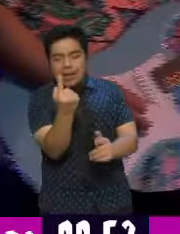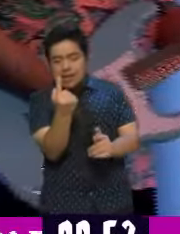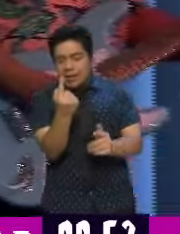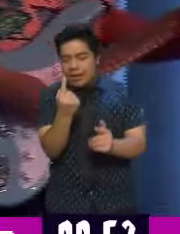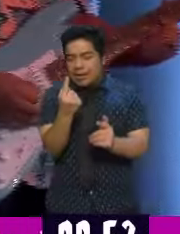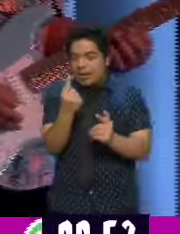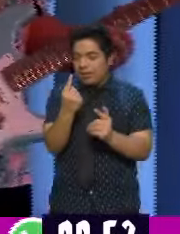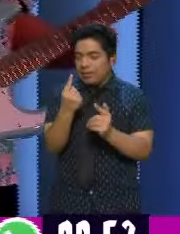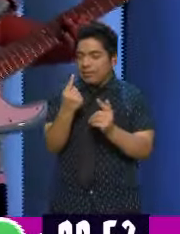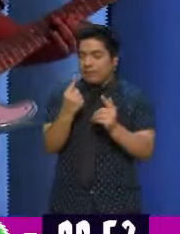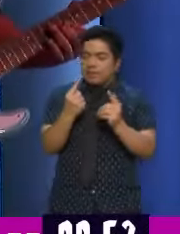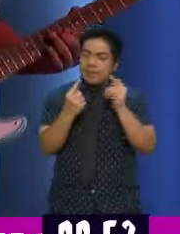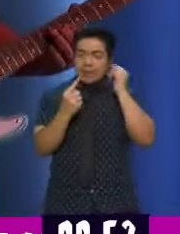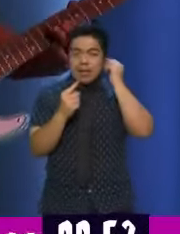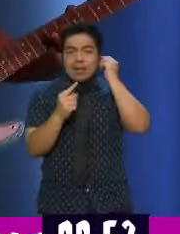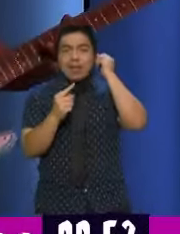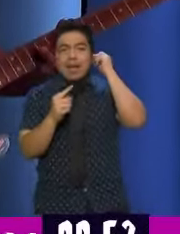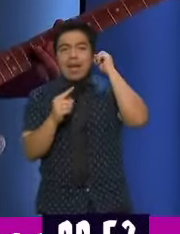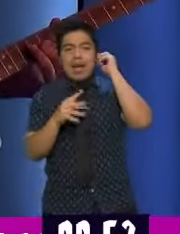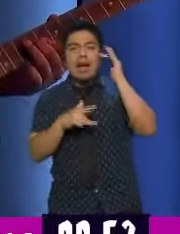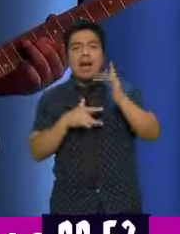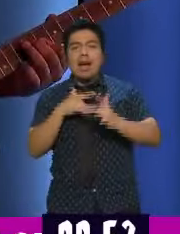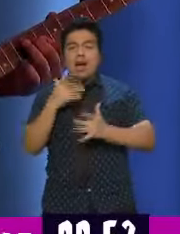aparición poética,